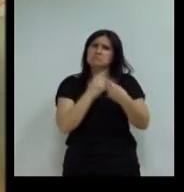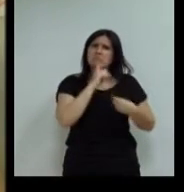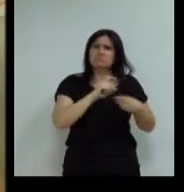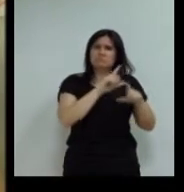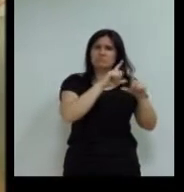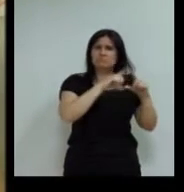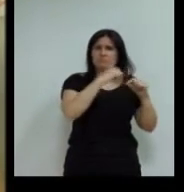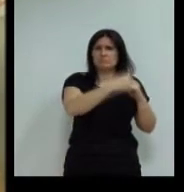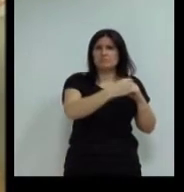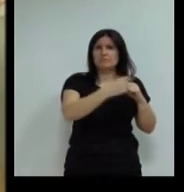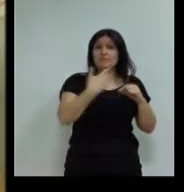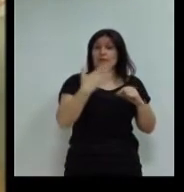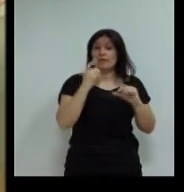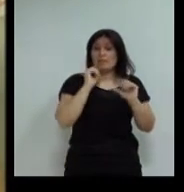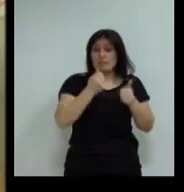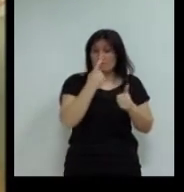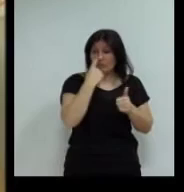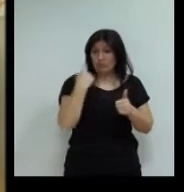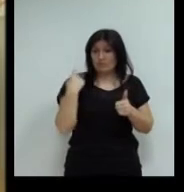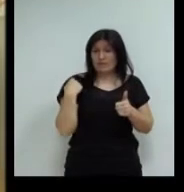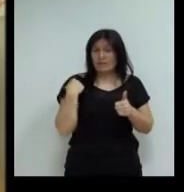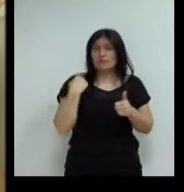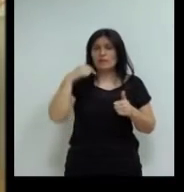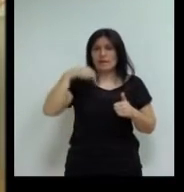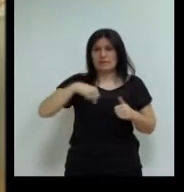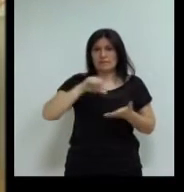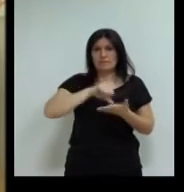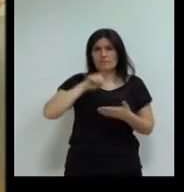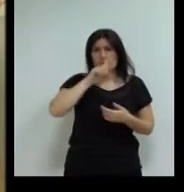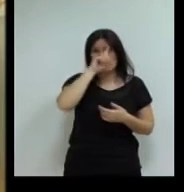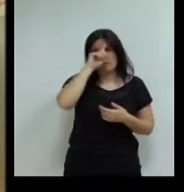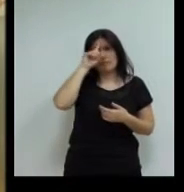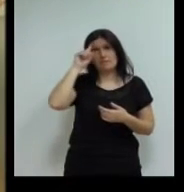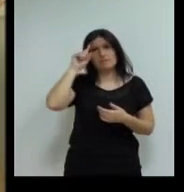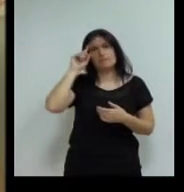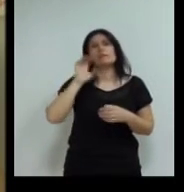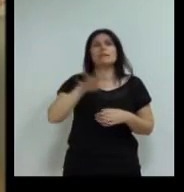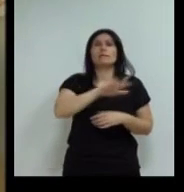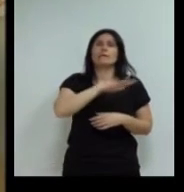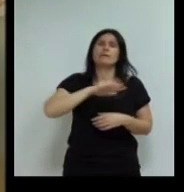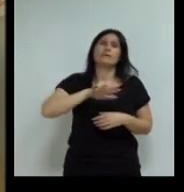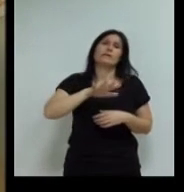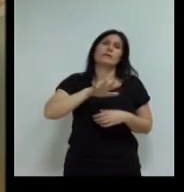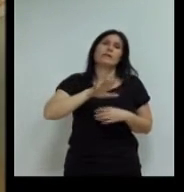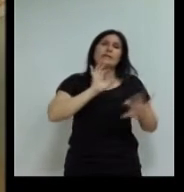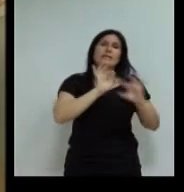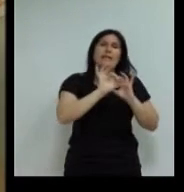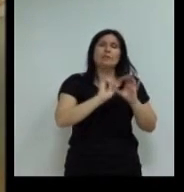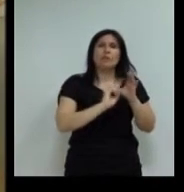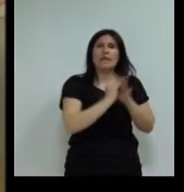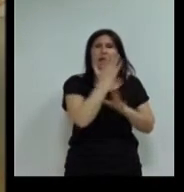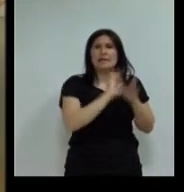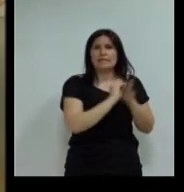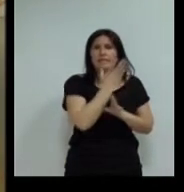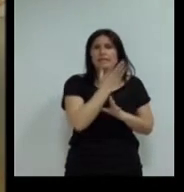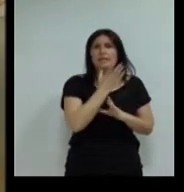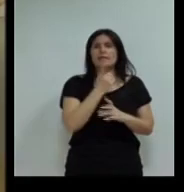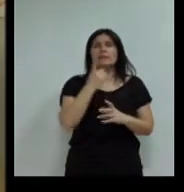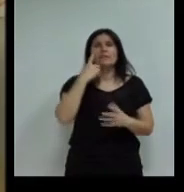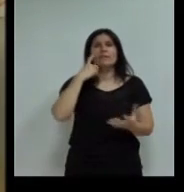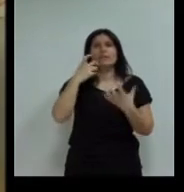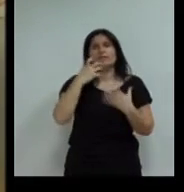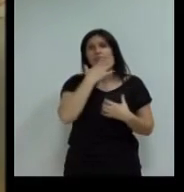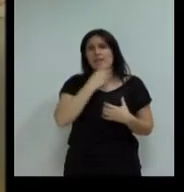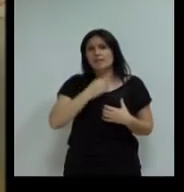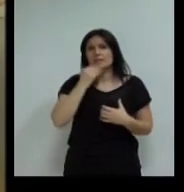Pues empezamos el año pasado en Madrid con Teatro de la Latina y Bellas Artes, 2 teatros,